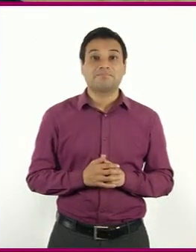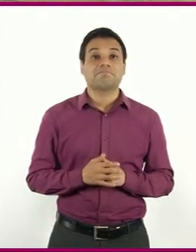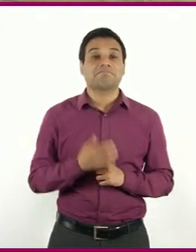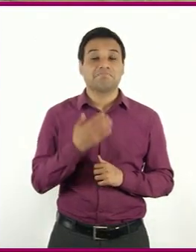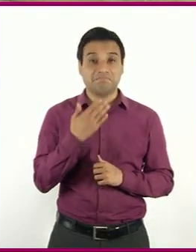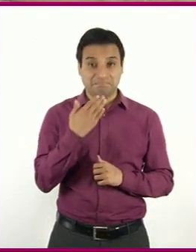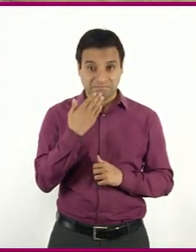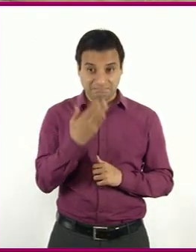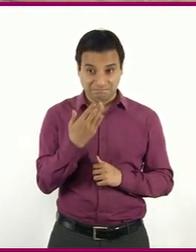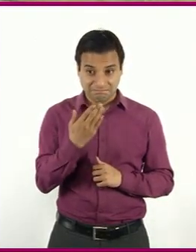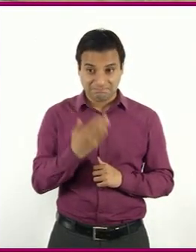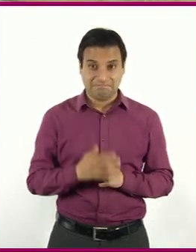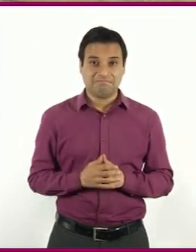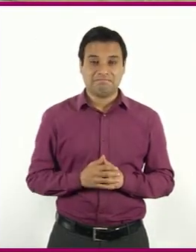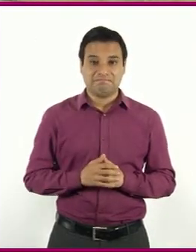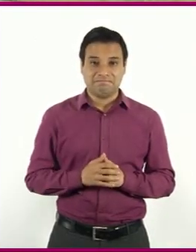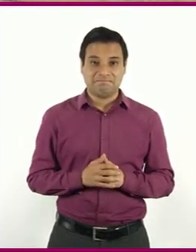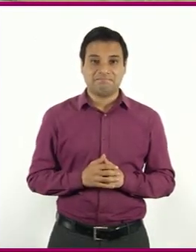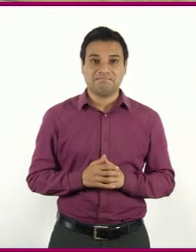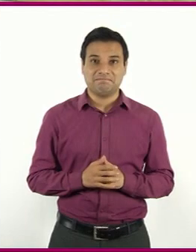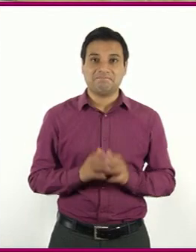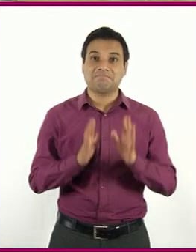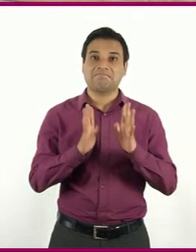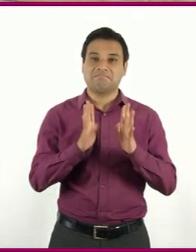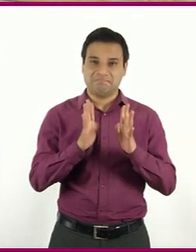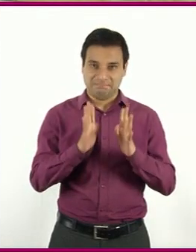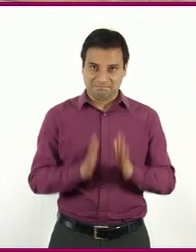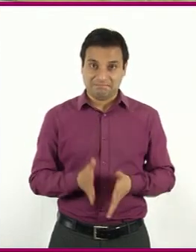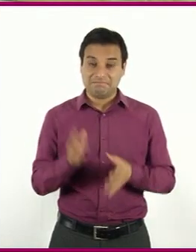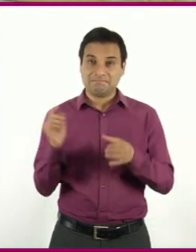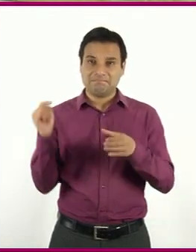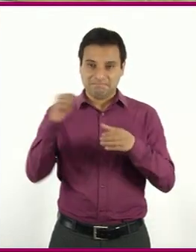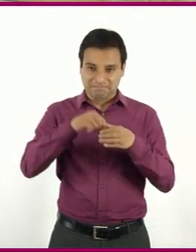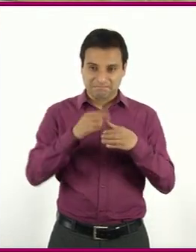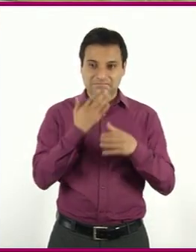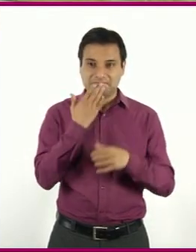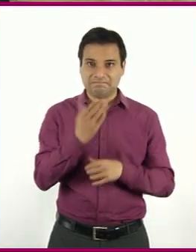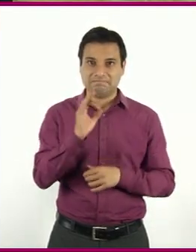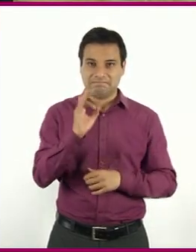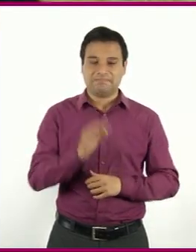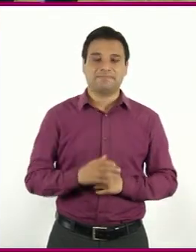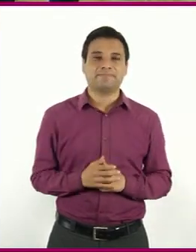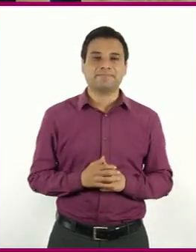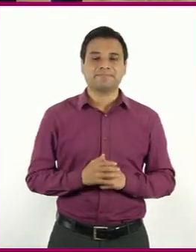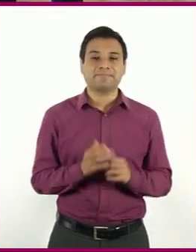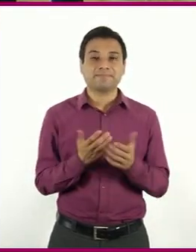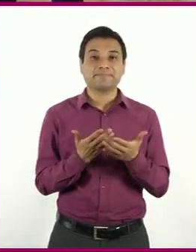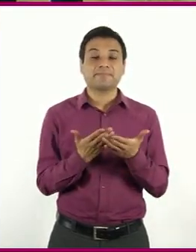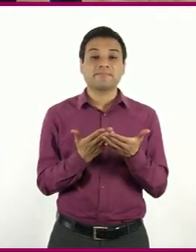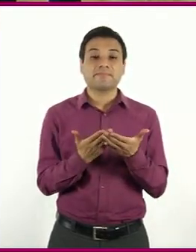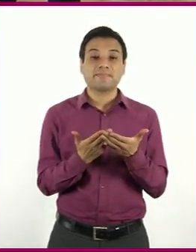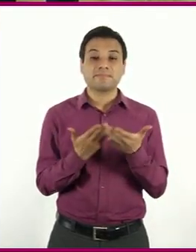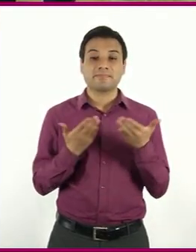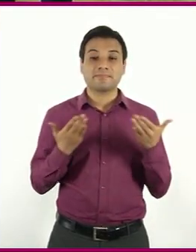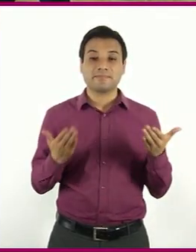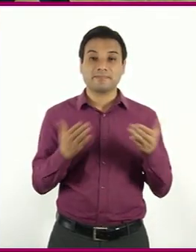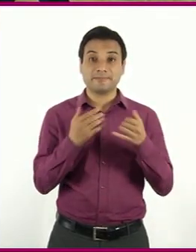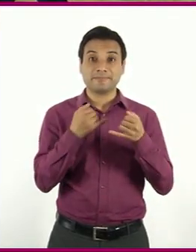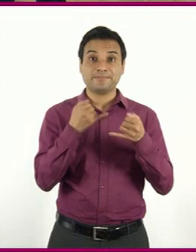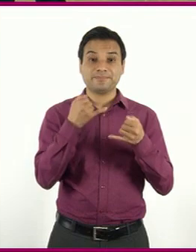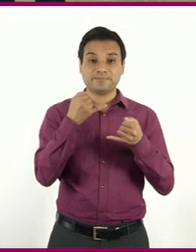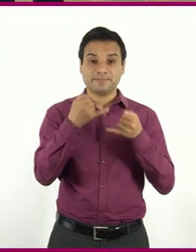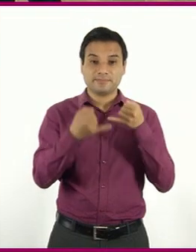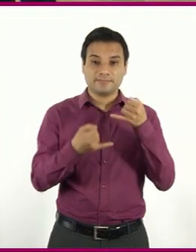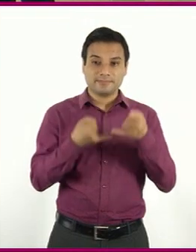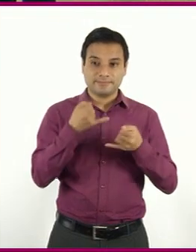Ahí está. Cayeron dentro, pero bueno, se salieron. Bien, ahora vamos a cambiar el juego. ¿Qué vamos a